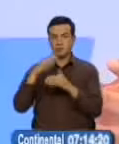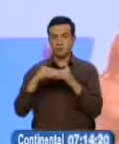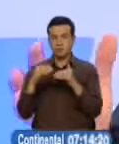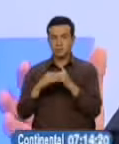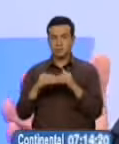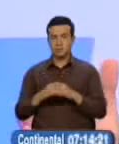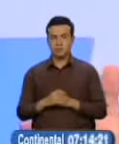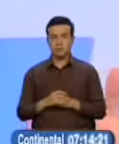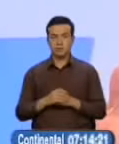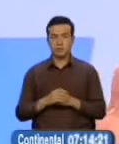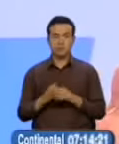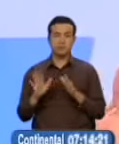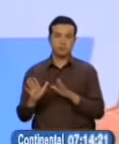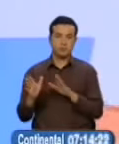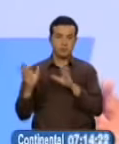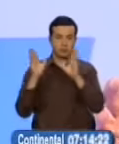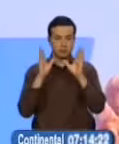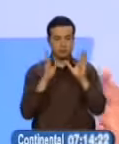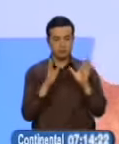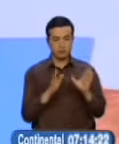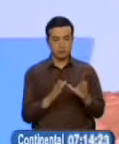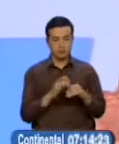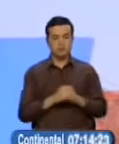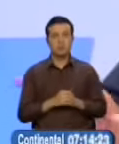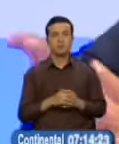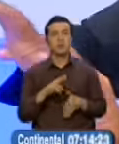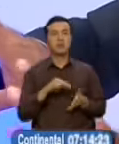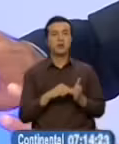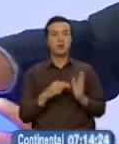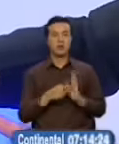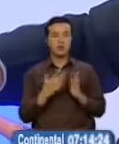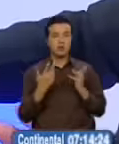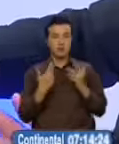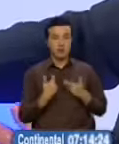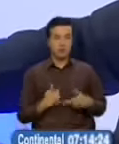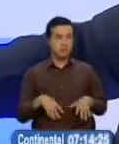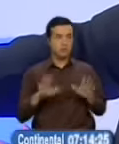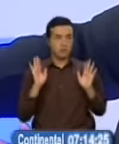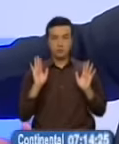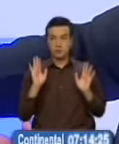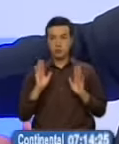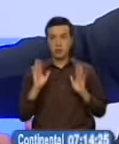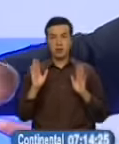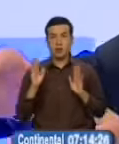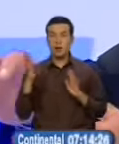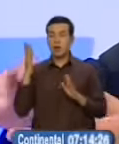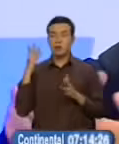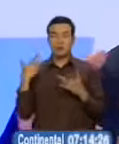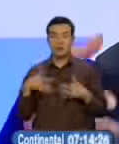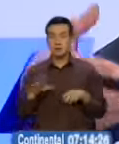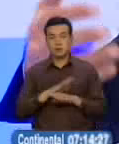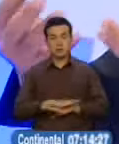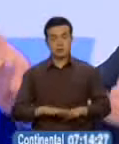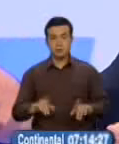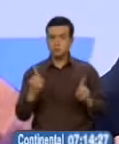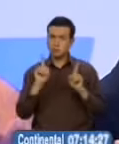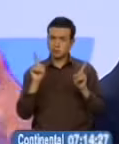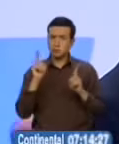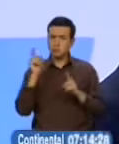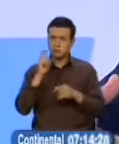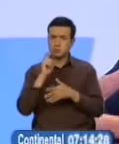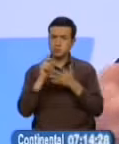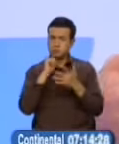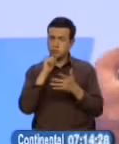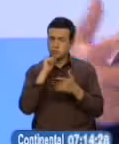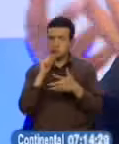Ahora, hay otra cosa que estamos haciendo. La idea no es dejar todo como estaba antes solamente, porque también teníamos muchas